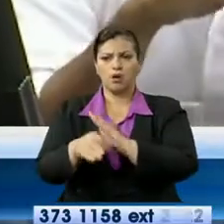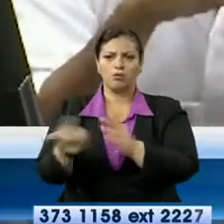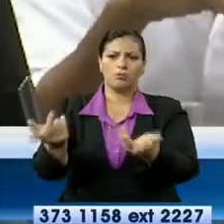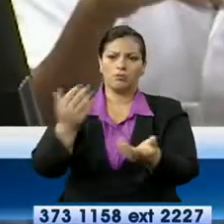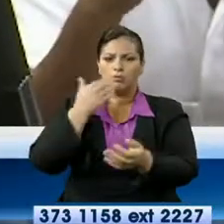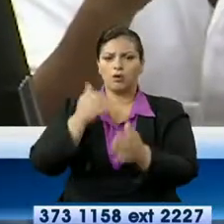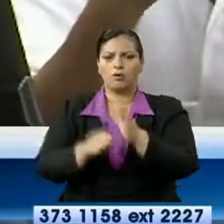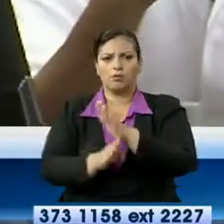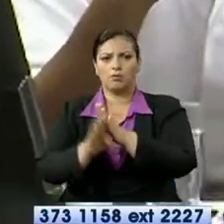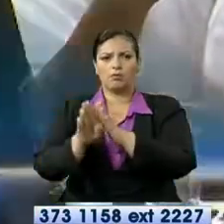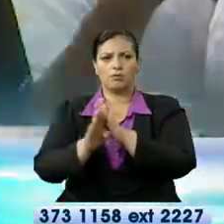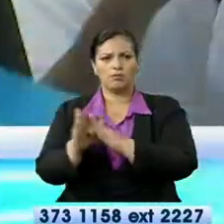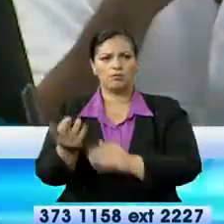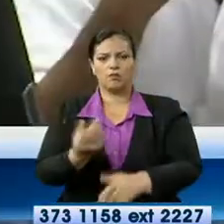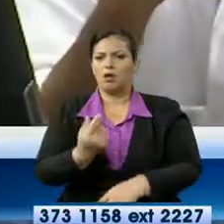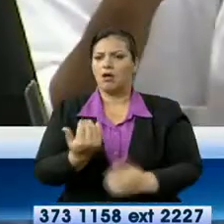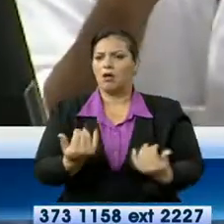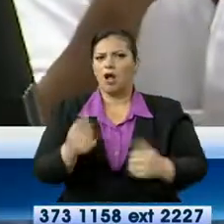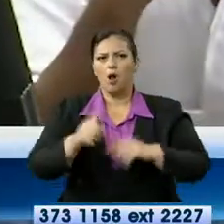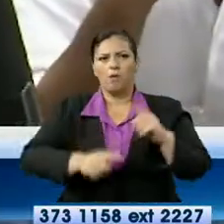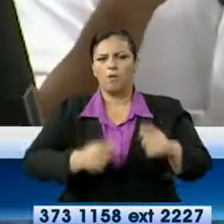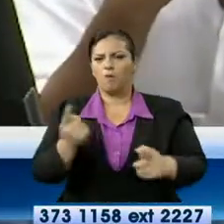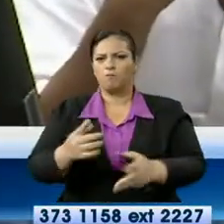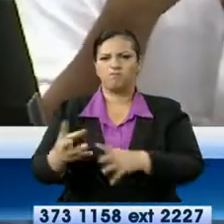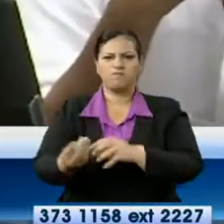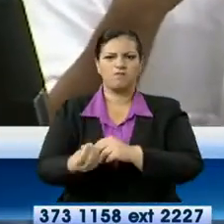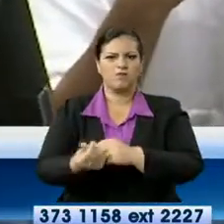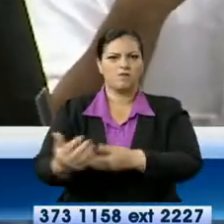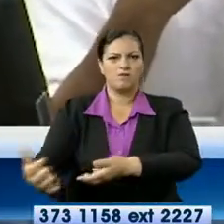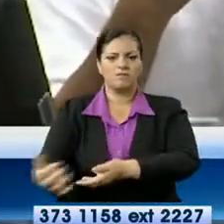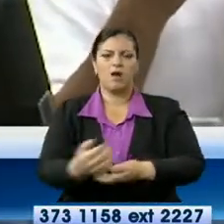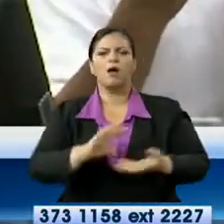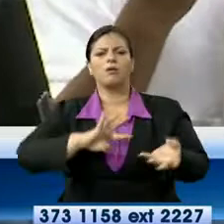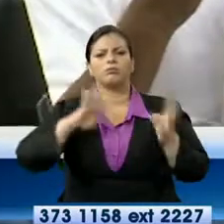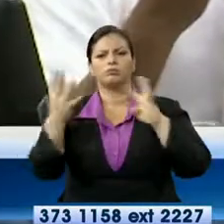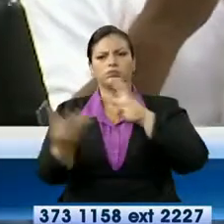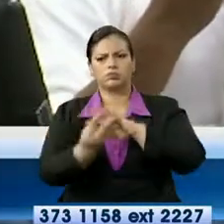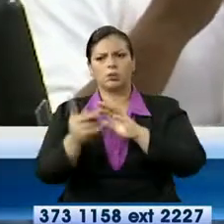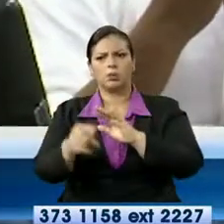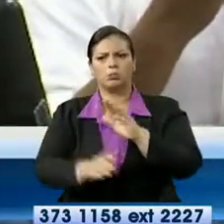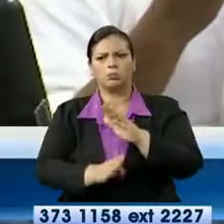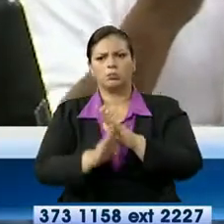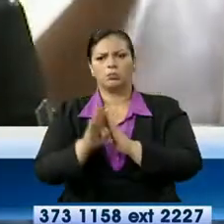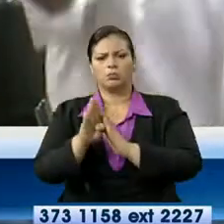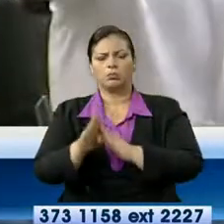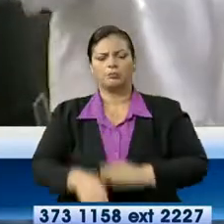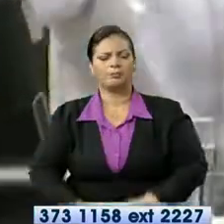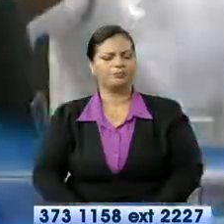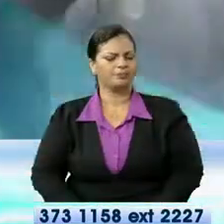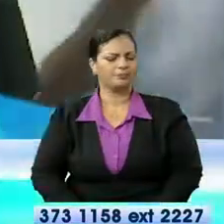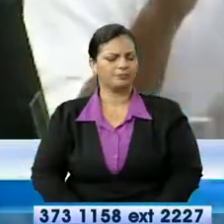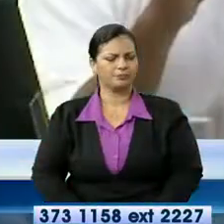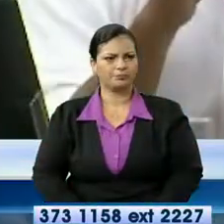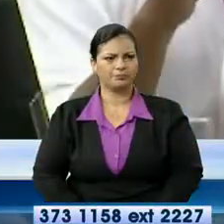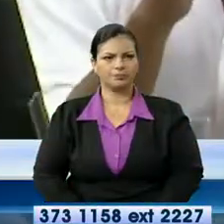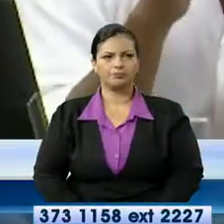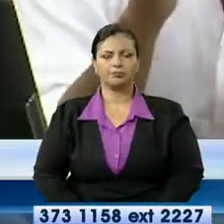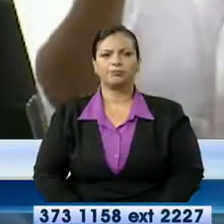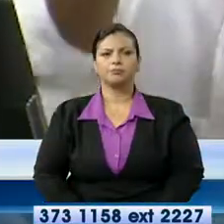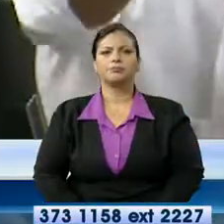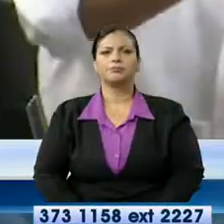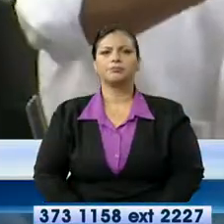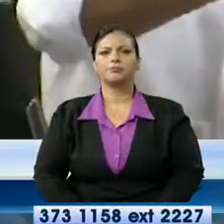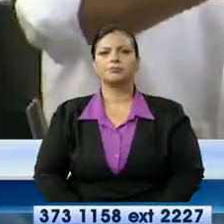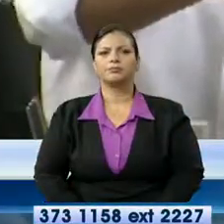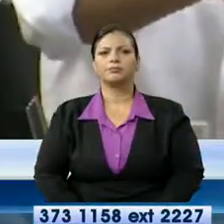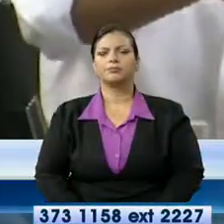grande mayoría. Entonces, le hemos revisado a la baja los servicios, le hemos aumentado el coeficiente de liquidez doméstica para que traigan la plata de afuera y le